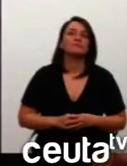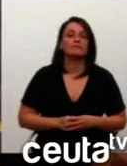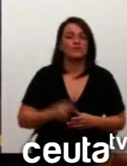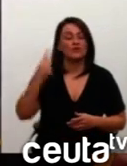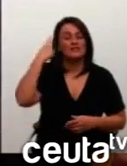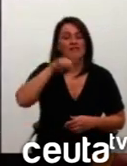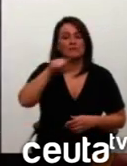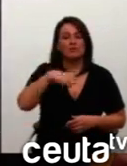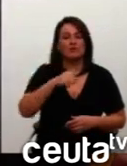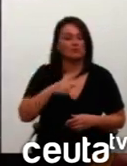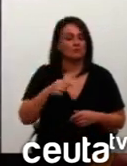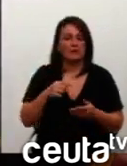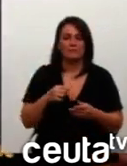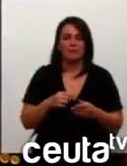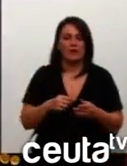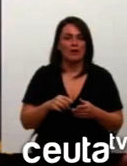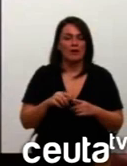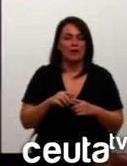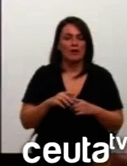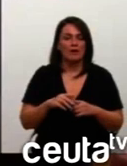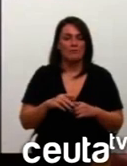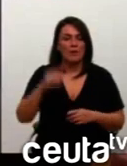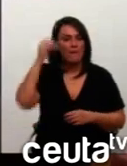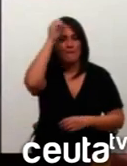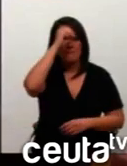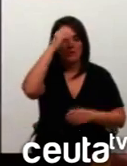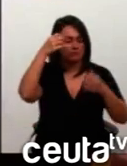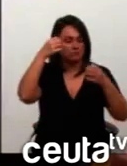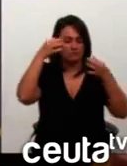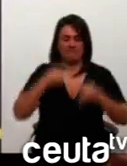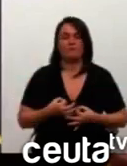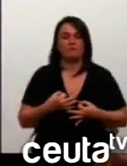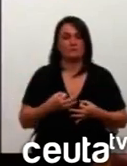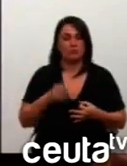a esta posición, tienen la base redactada y van a intentar sacarla